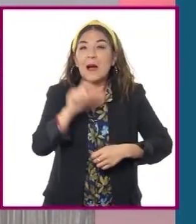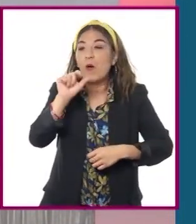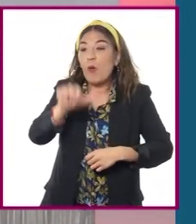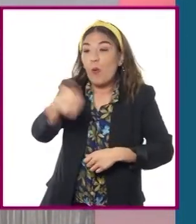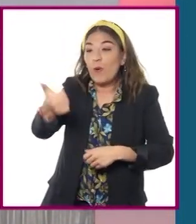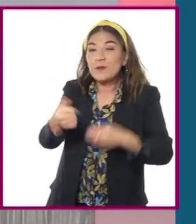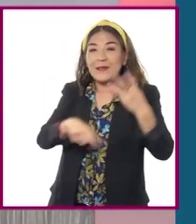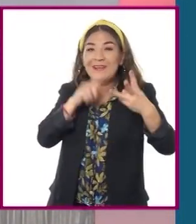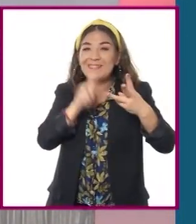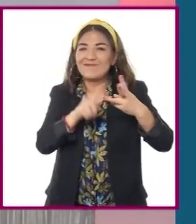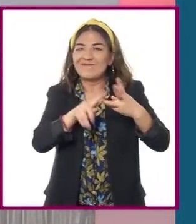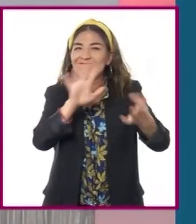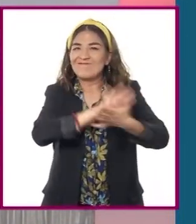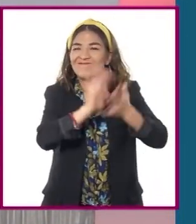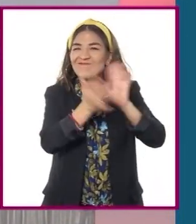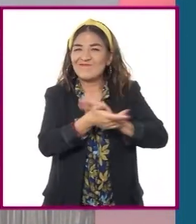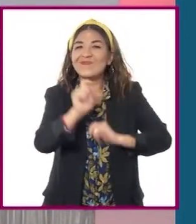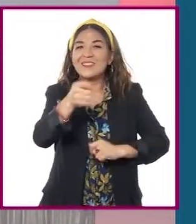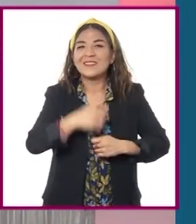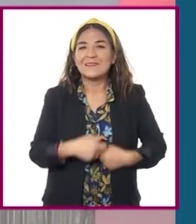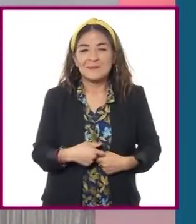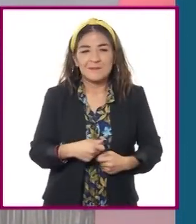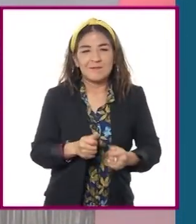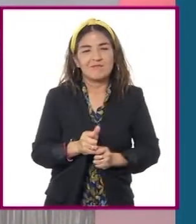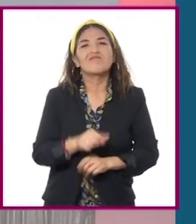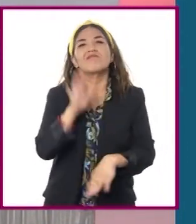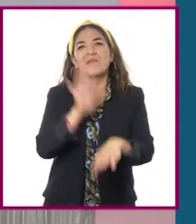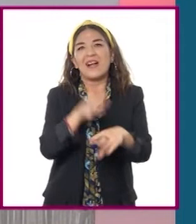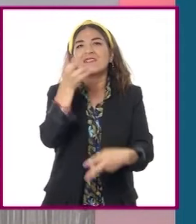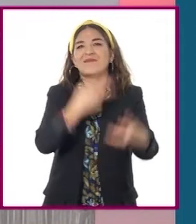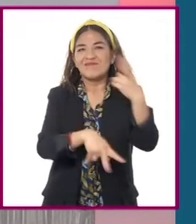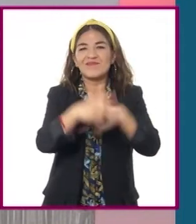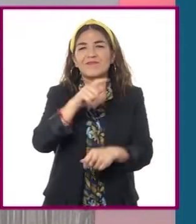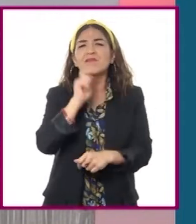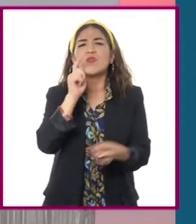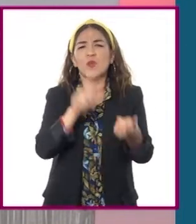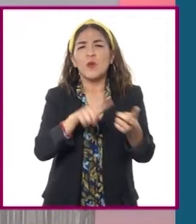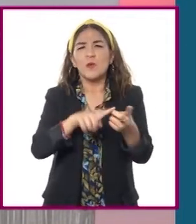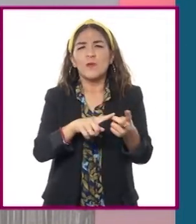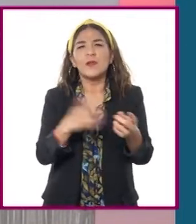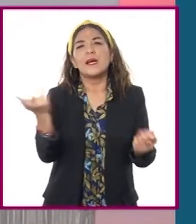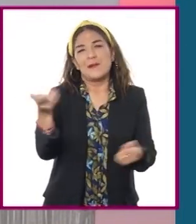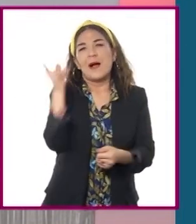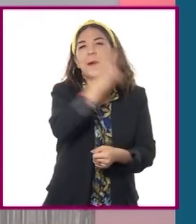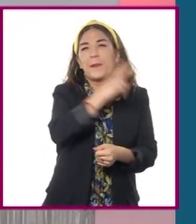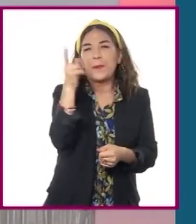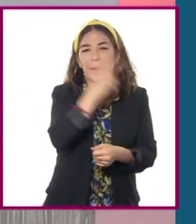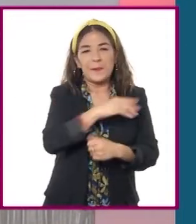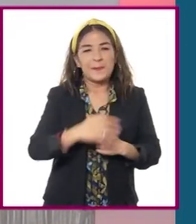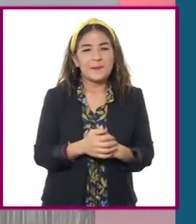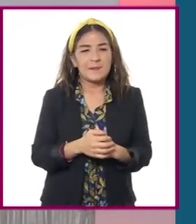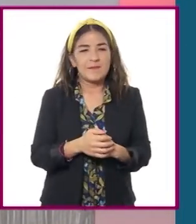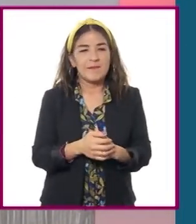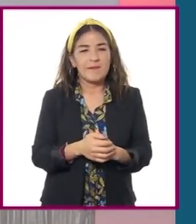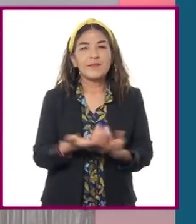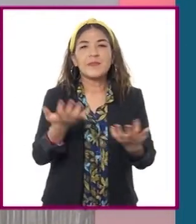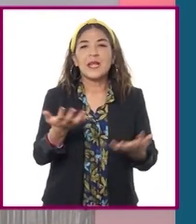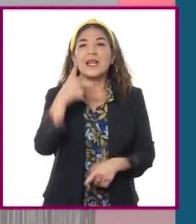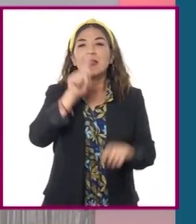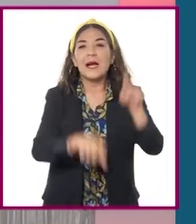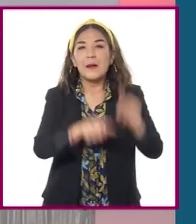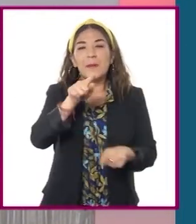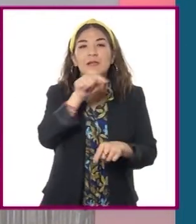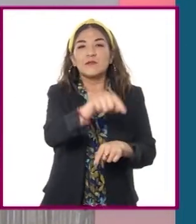un tercer cómplice, que es por cierto abundante y lo podemos encontrar en el aire, el cual varía sus